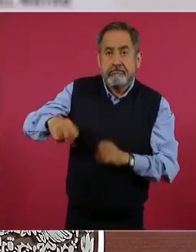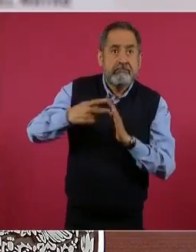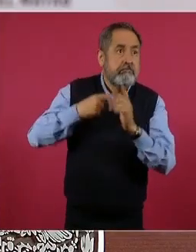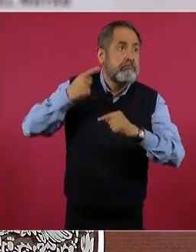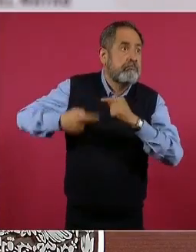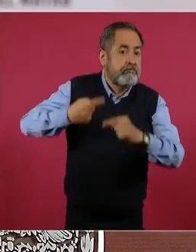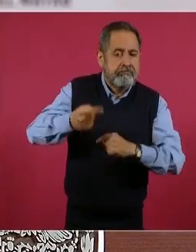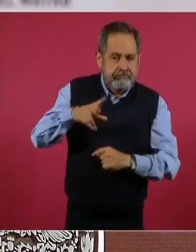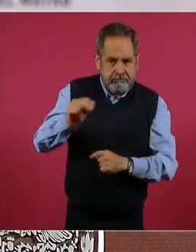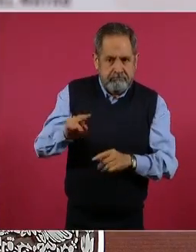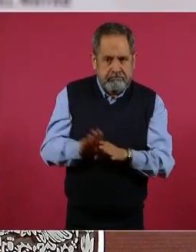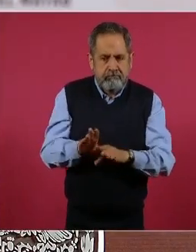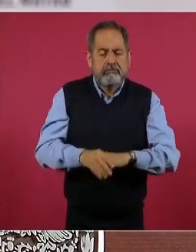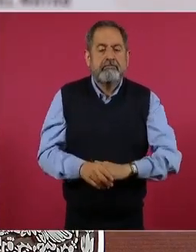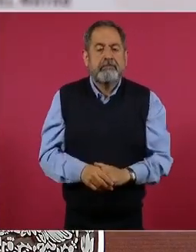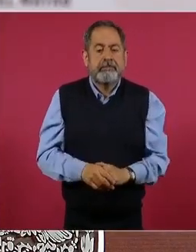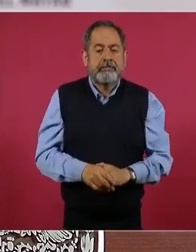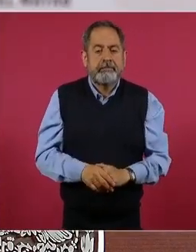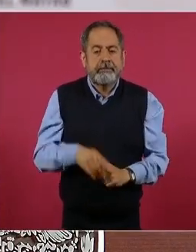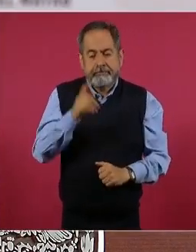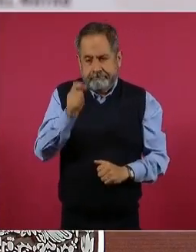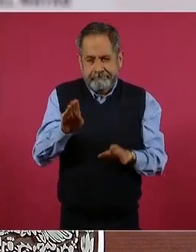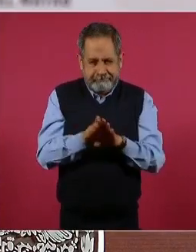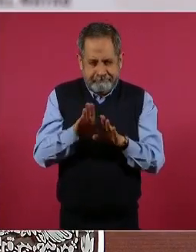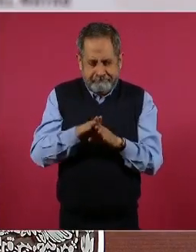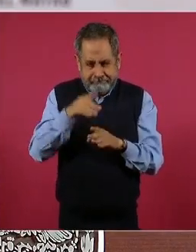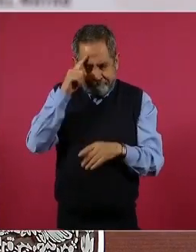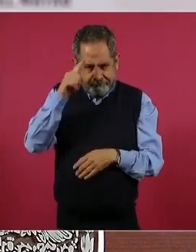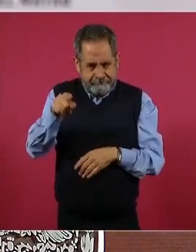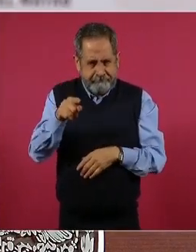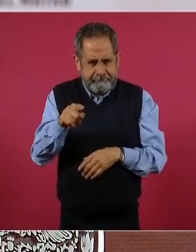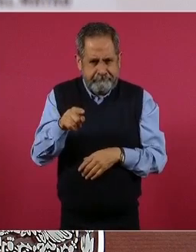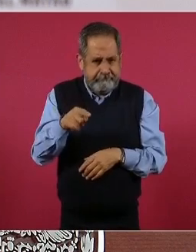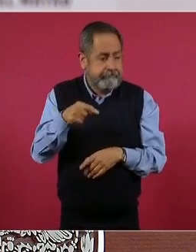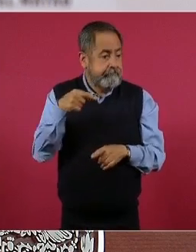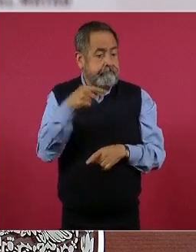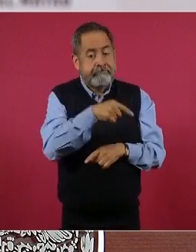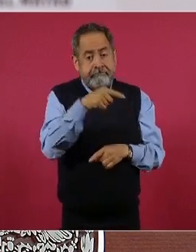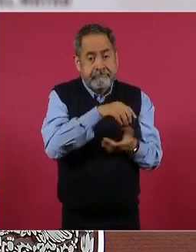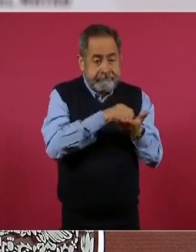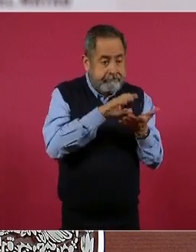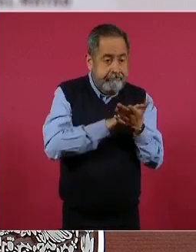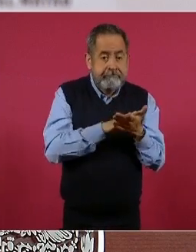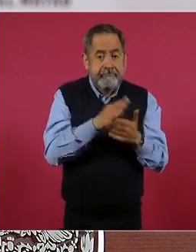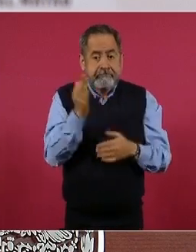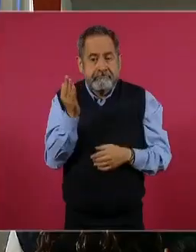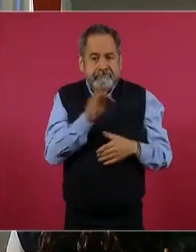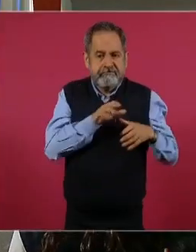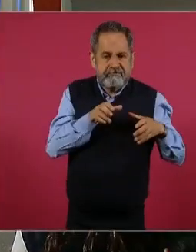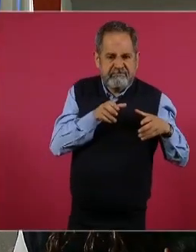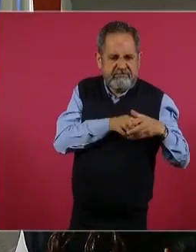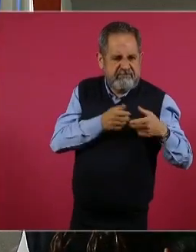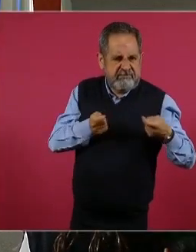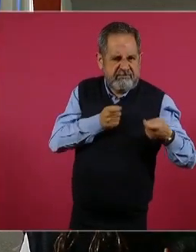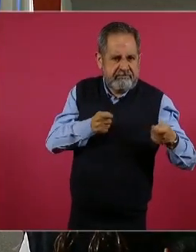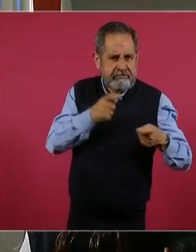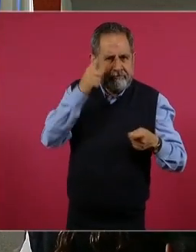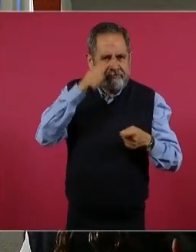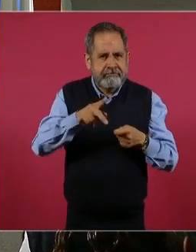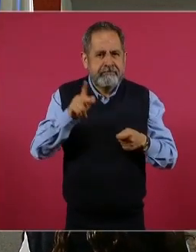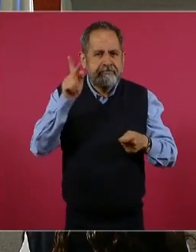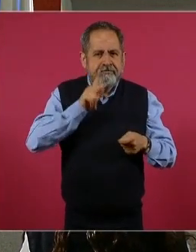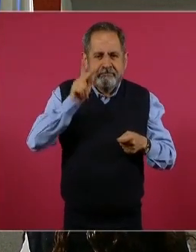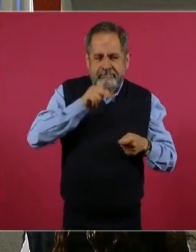repetición. Me refiero a un esquema histórico que intentó establecer un falso monopolio en las pruebas de los